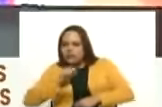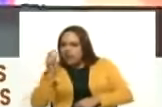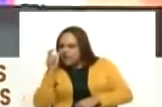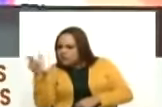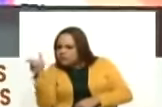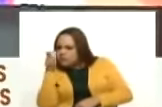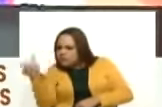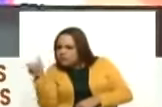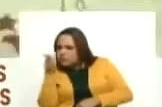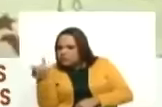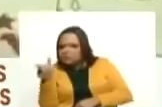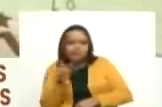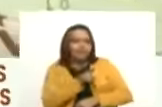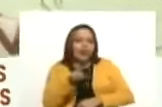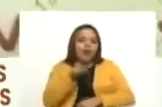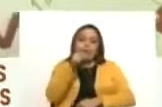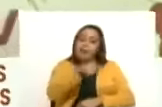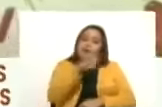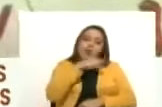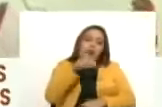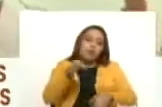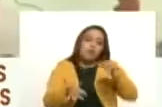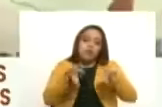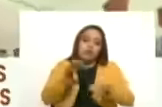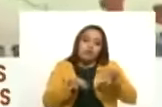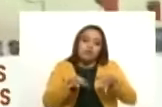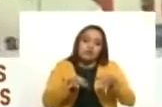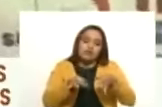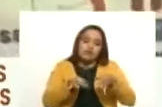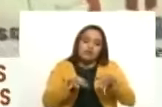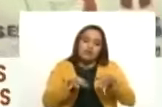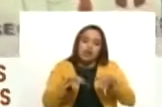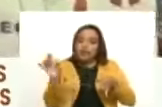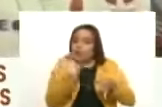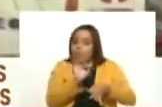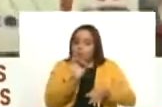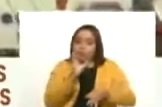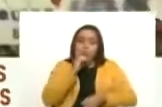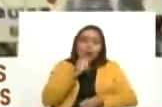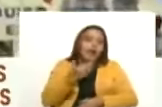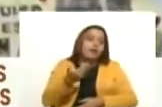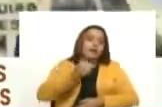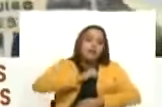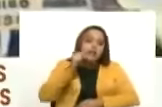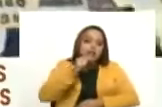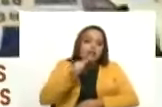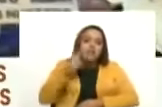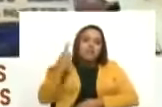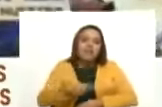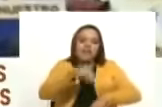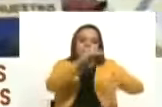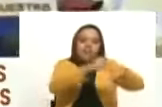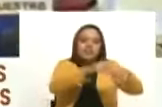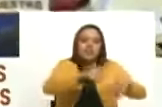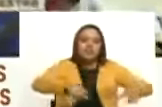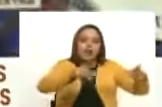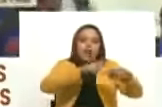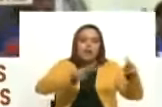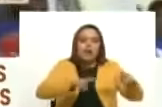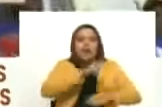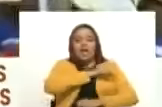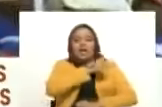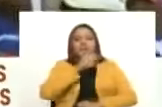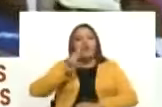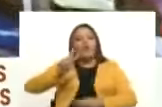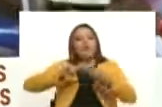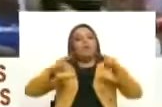de la UPAS no es policía ni juez. ¿Dónde debe ir? Al cuadrante de paz. Por eso el jefe de cada UPAS debe